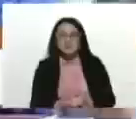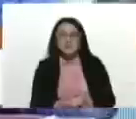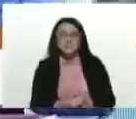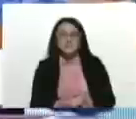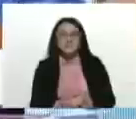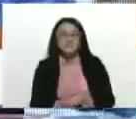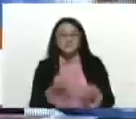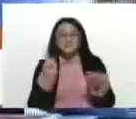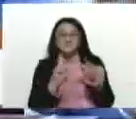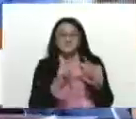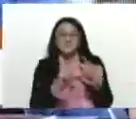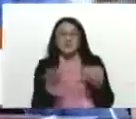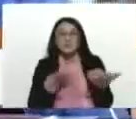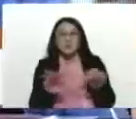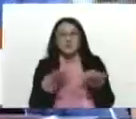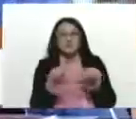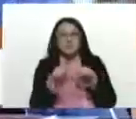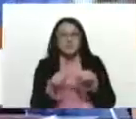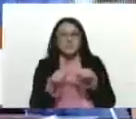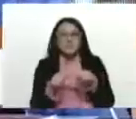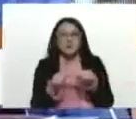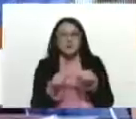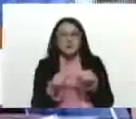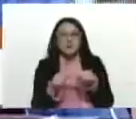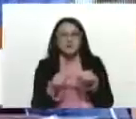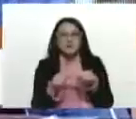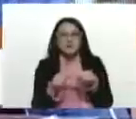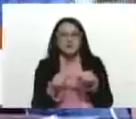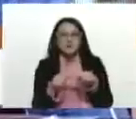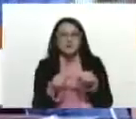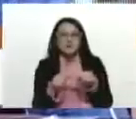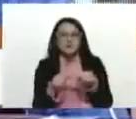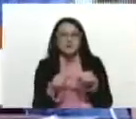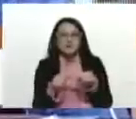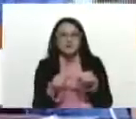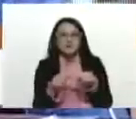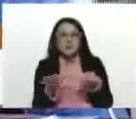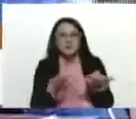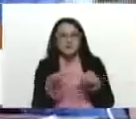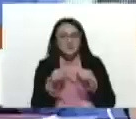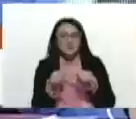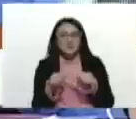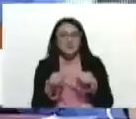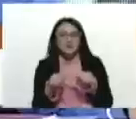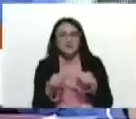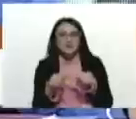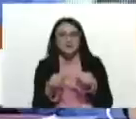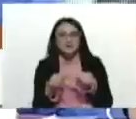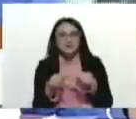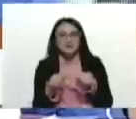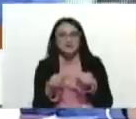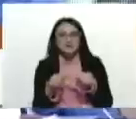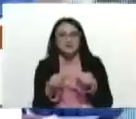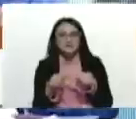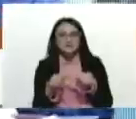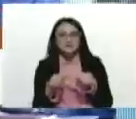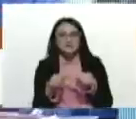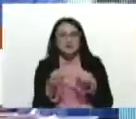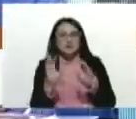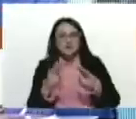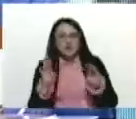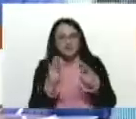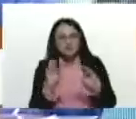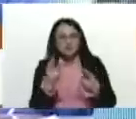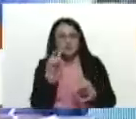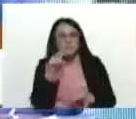Bolívar y la otra es la movilización permanente que tenemos movilización permanente la formación